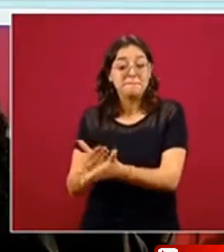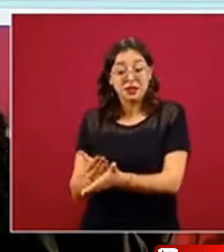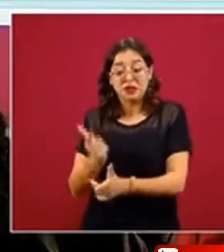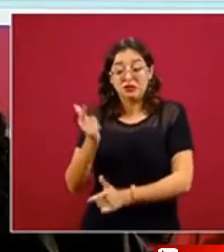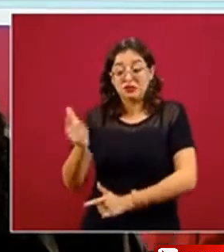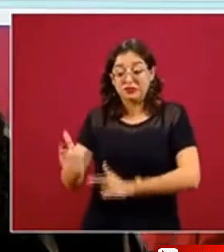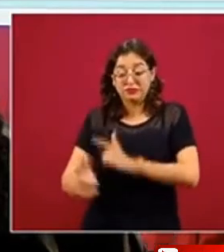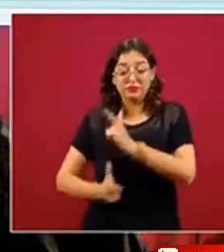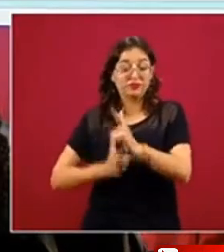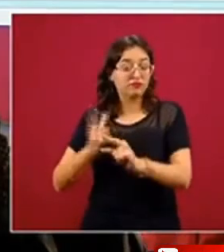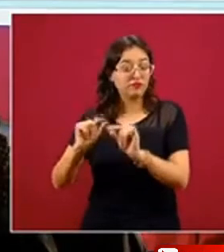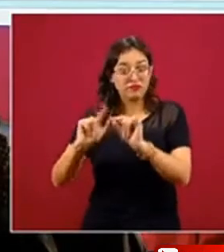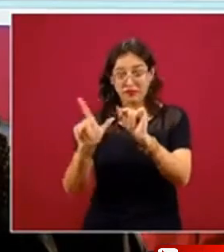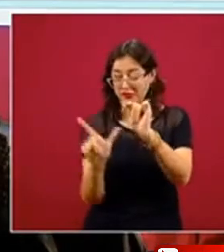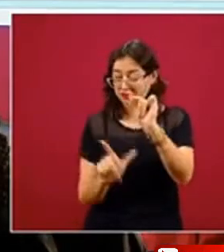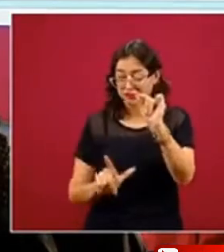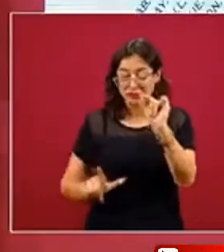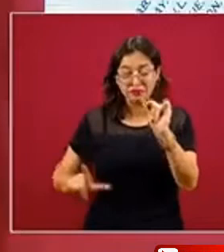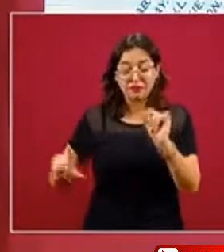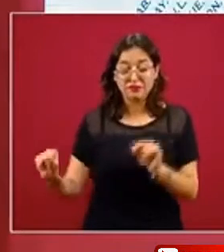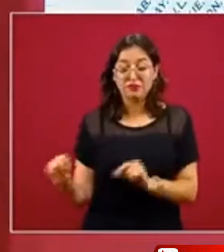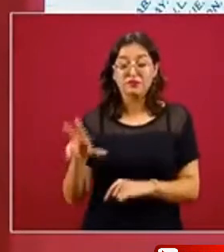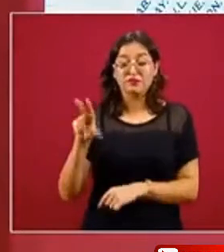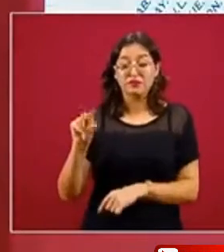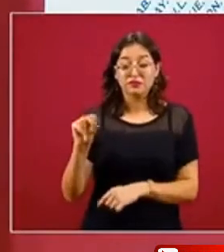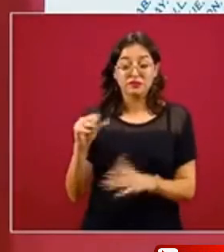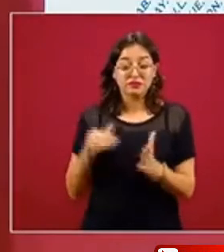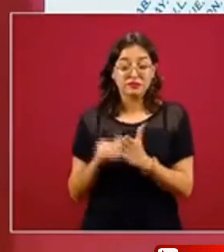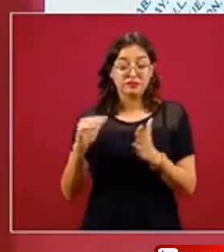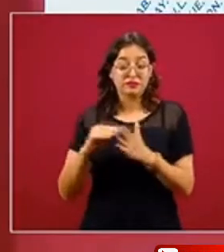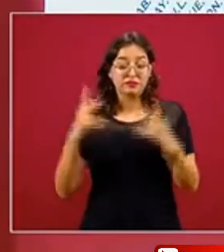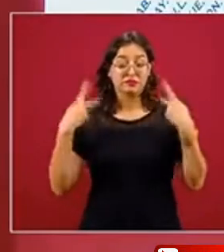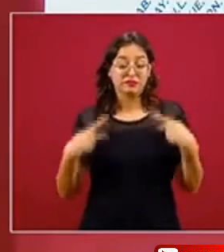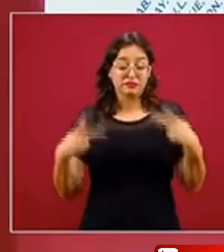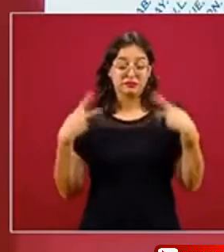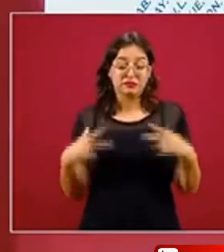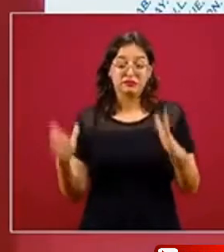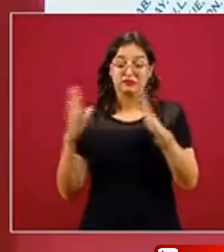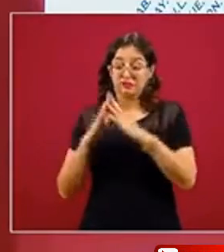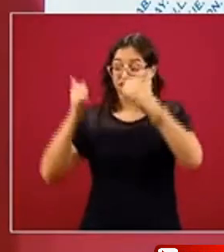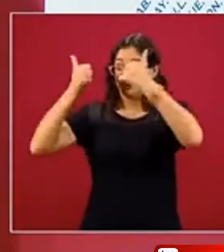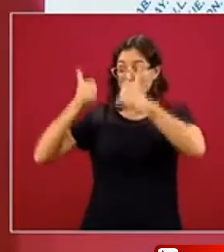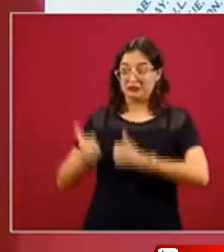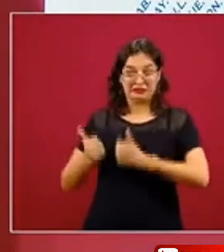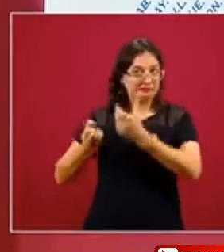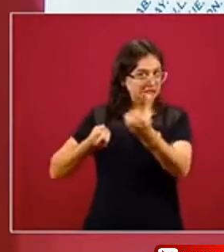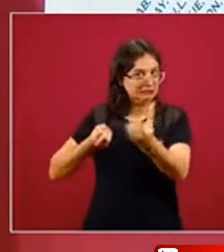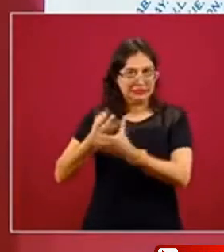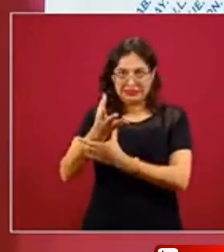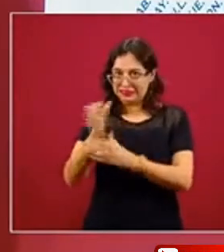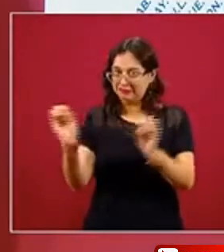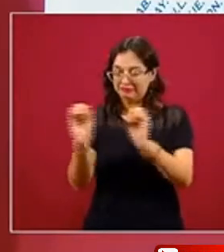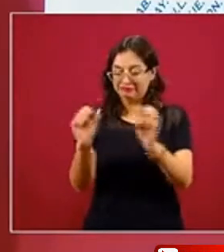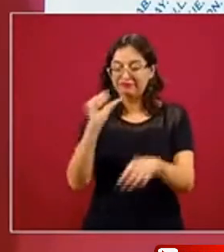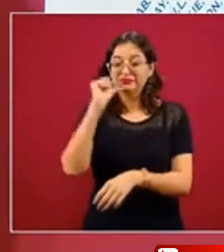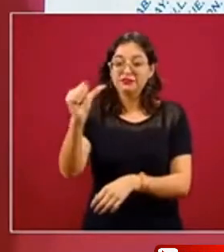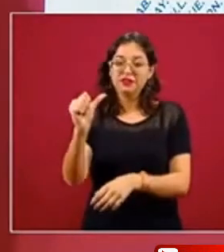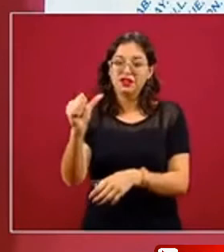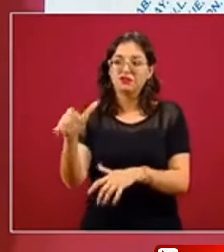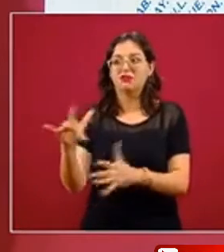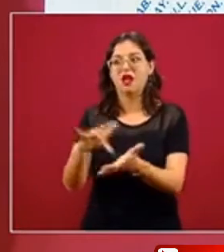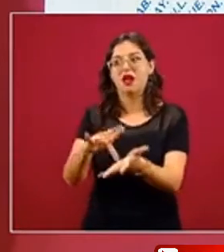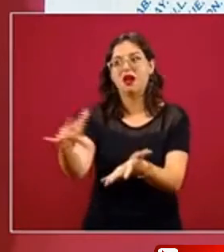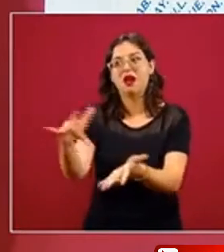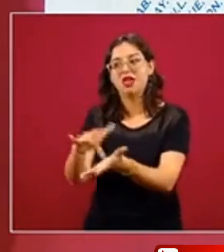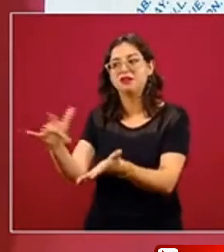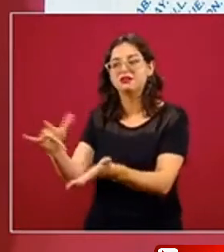intervención masiva que llevó a más de 80 millones de personas a estar fuera del espacio público, y entonces que los